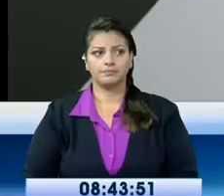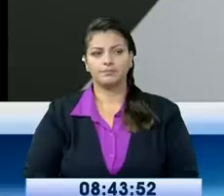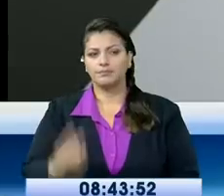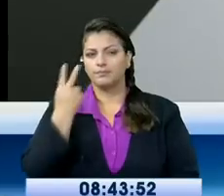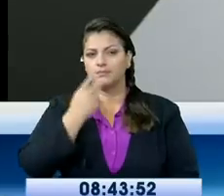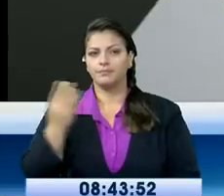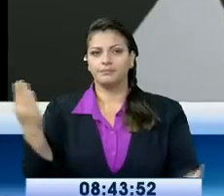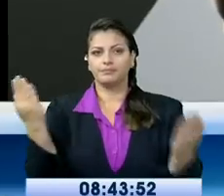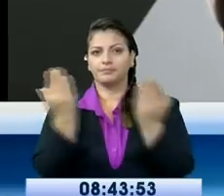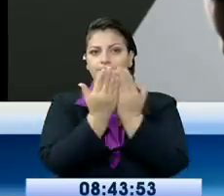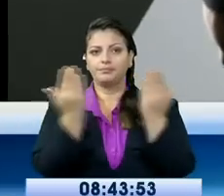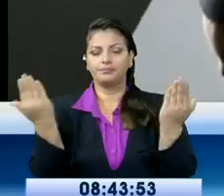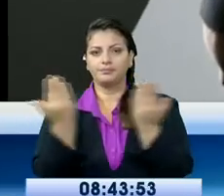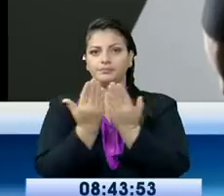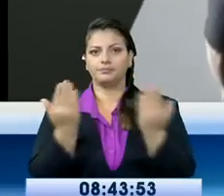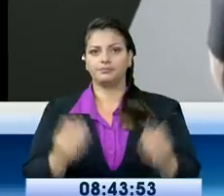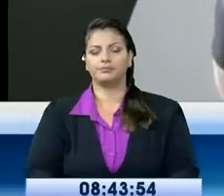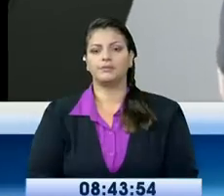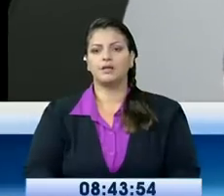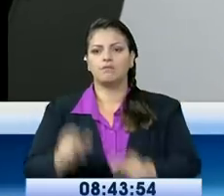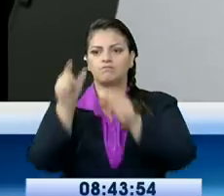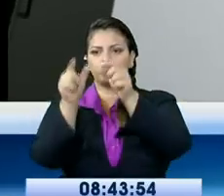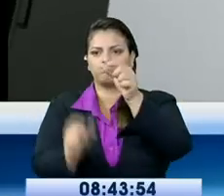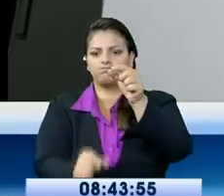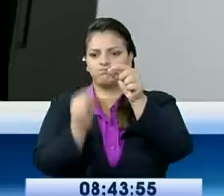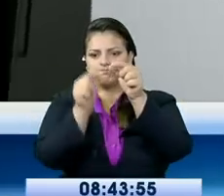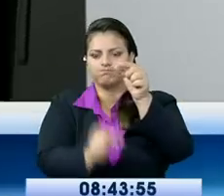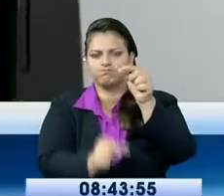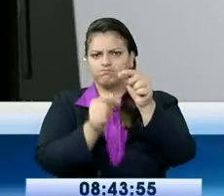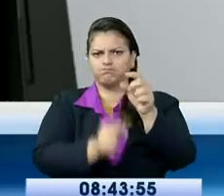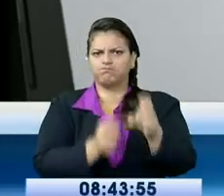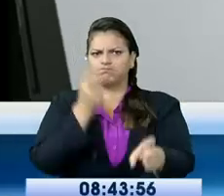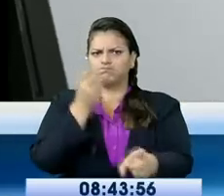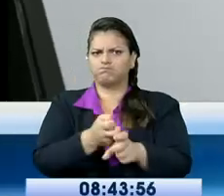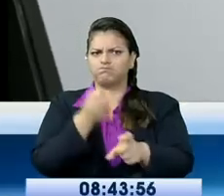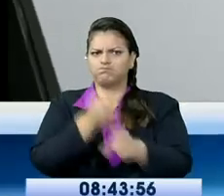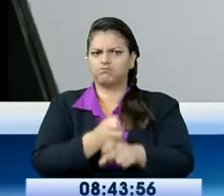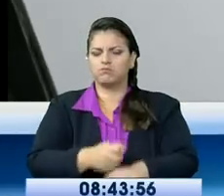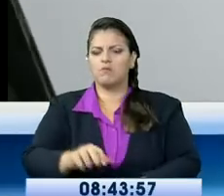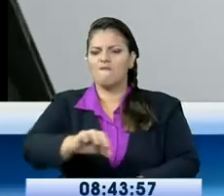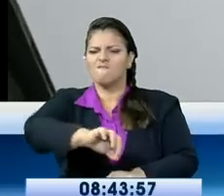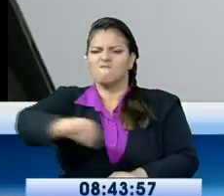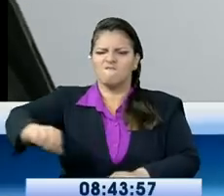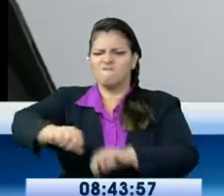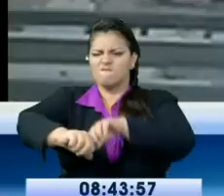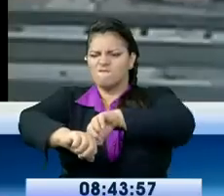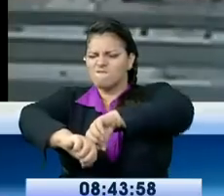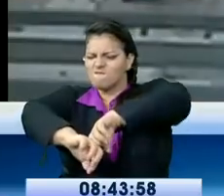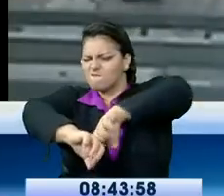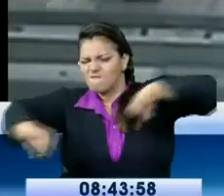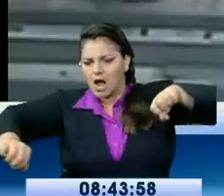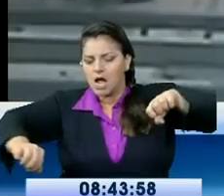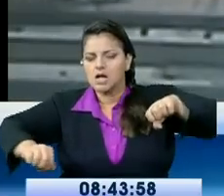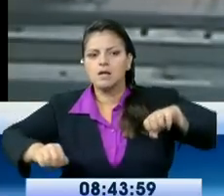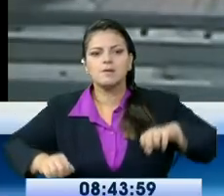ventana principal. Se me llevaron un teléfono de la niña, de mi hija, se me llevaron una tablet y